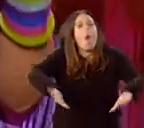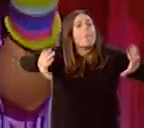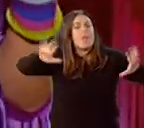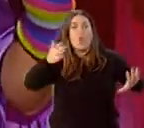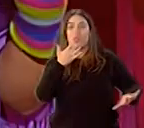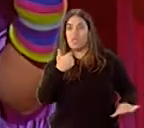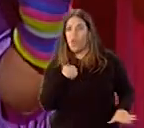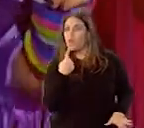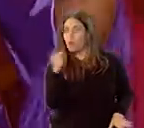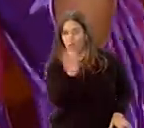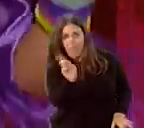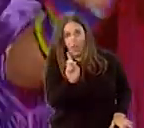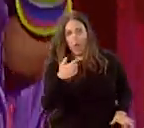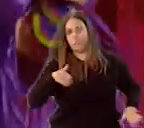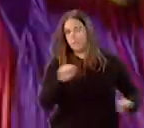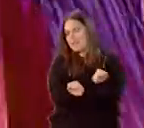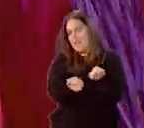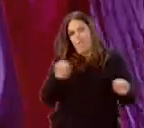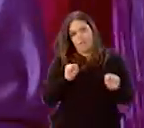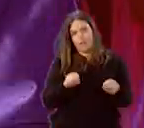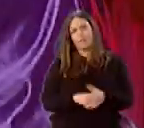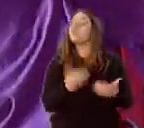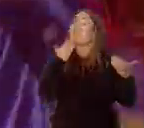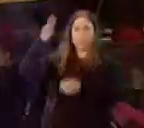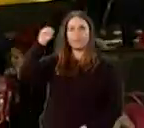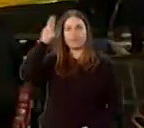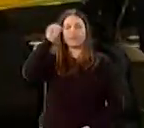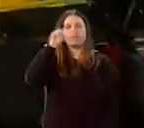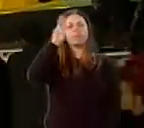no lo digo reviento gracias